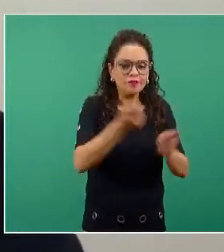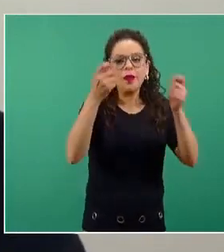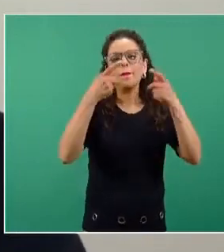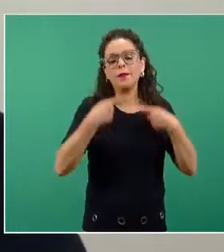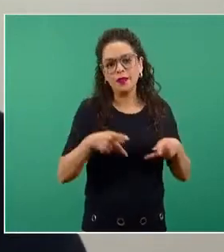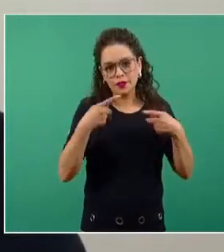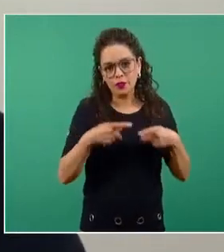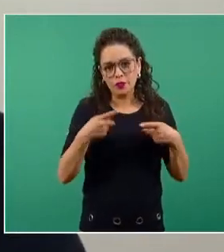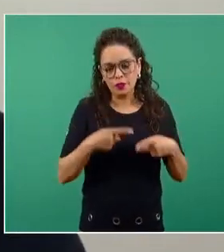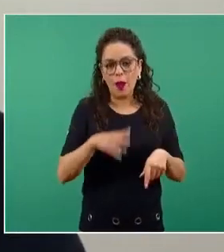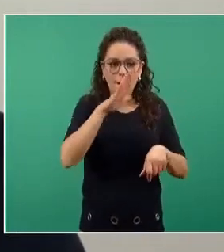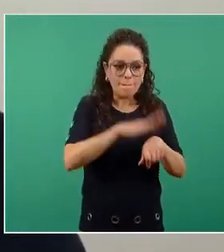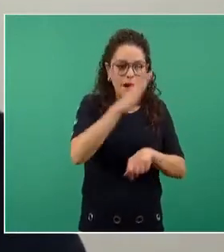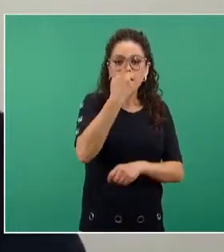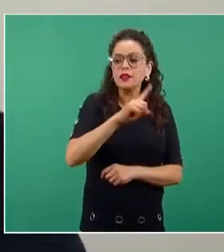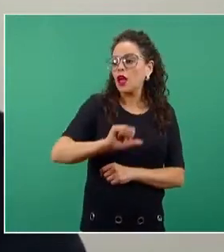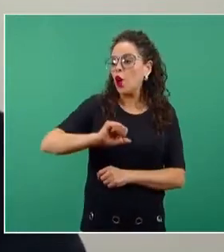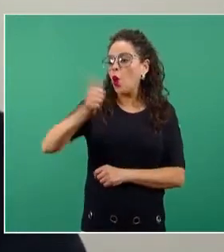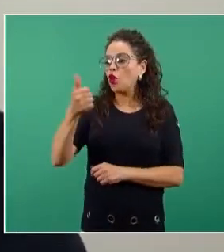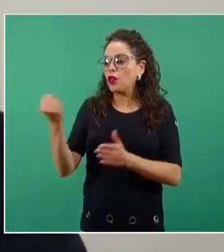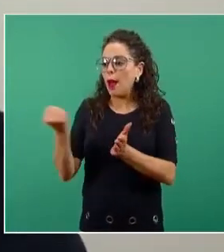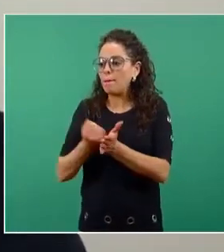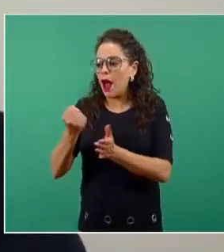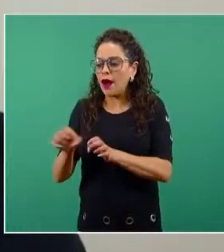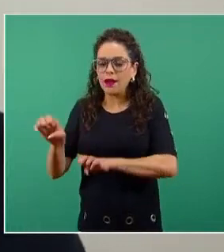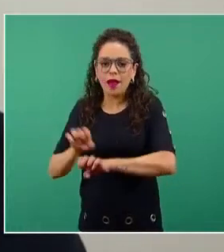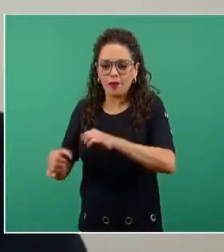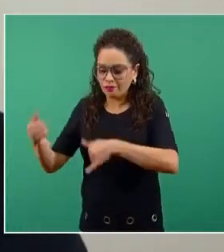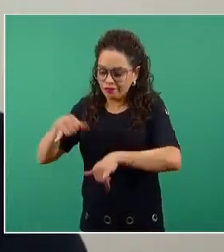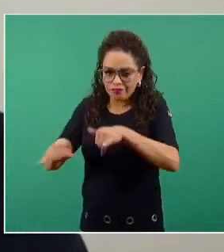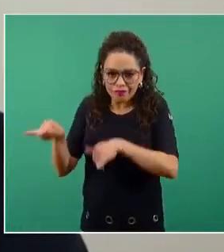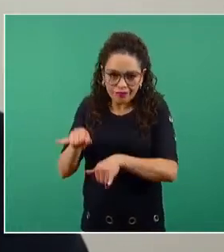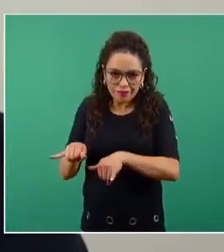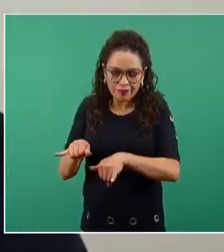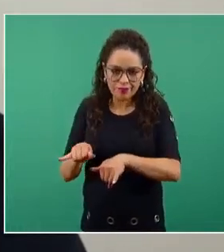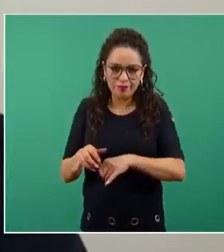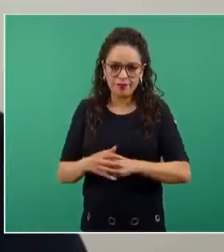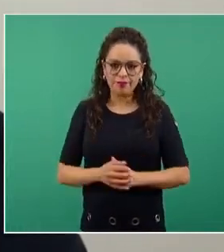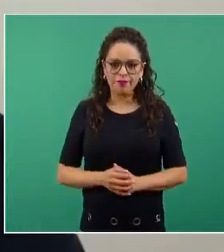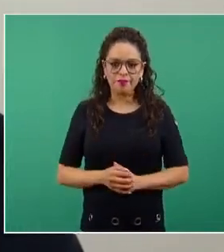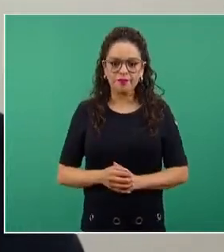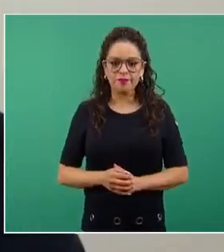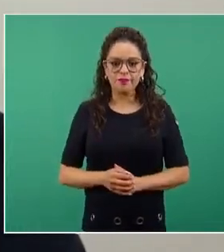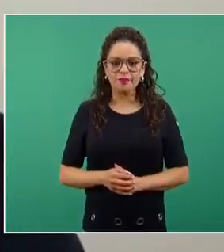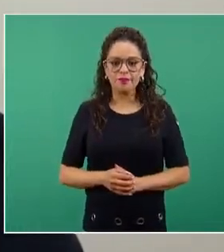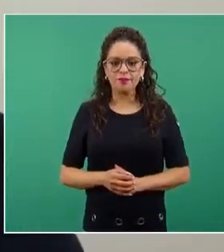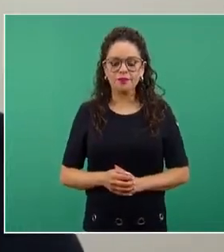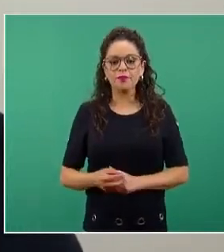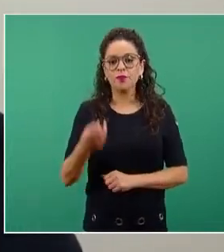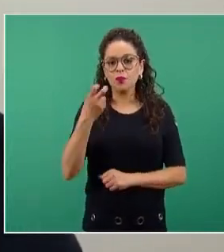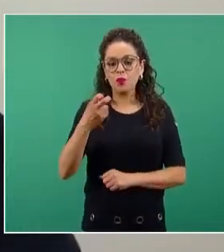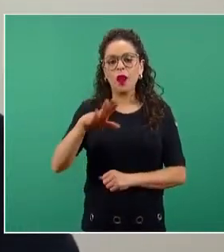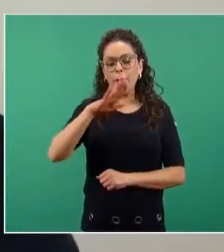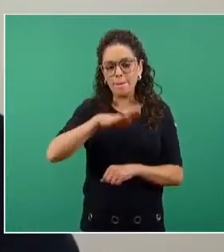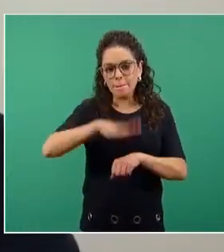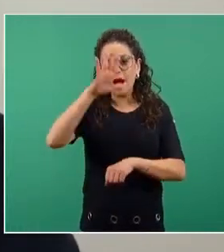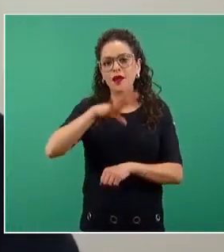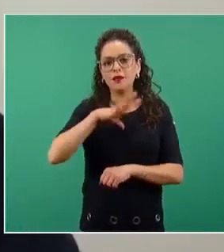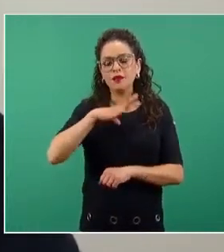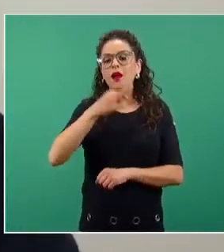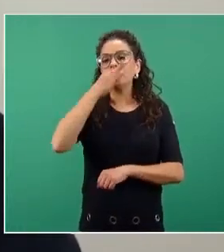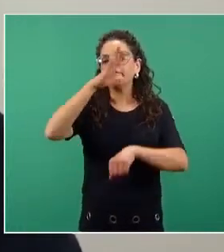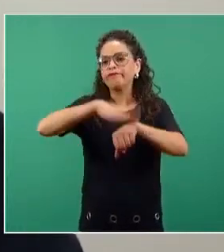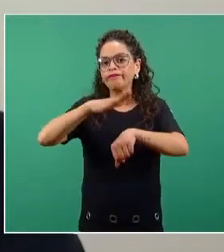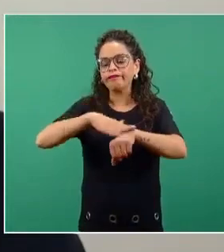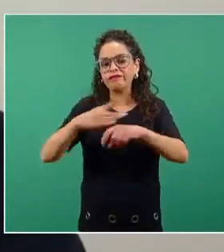lo tanto, en esa misma, digamos, proporción, pudiéramos tener entonces más reacciones reportadas de